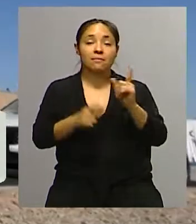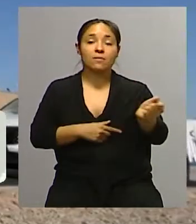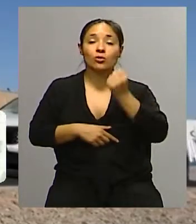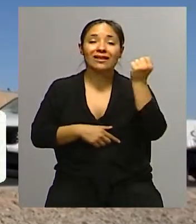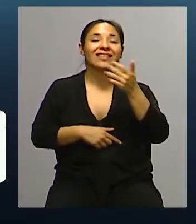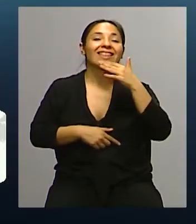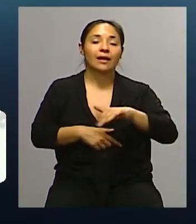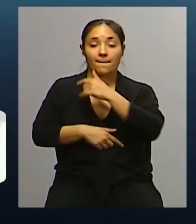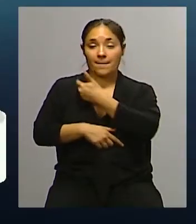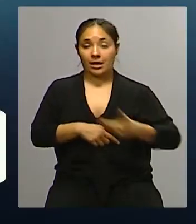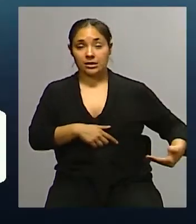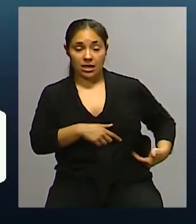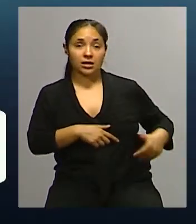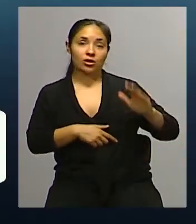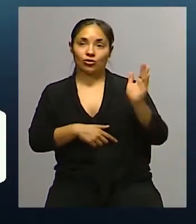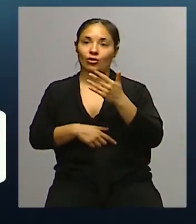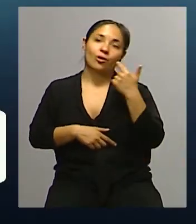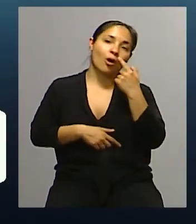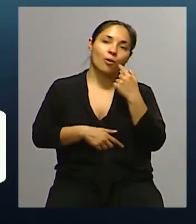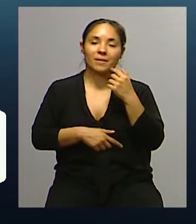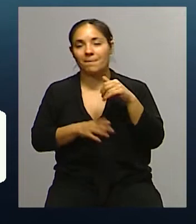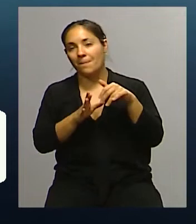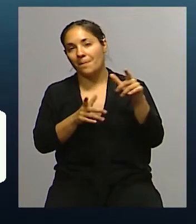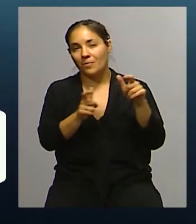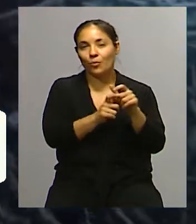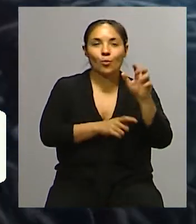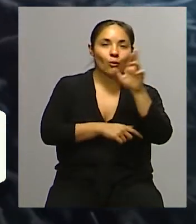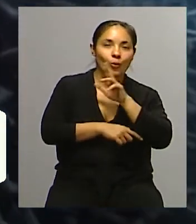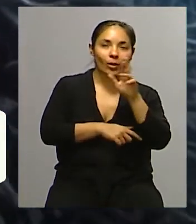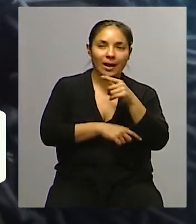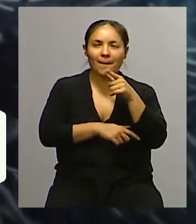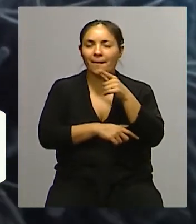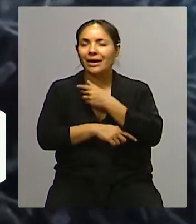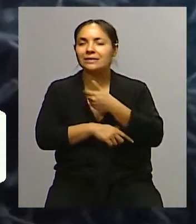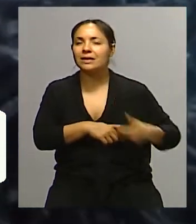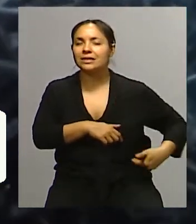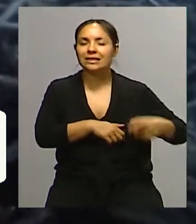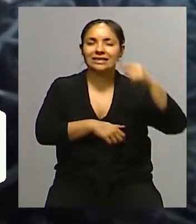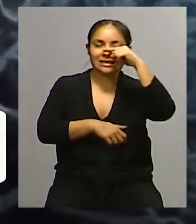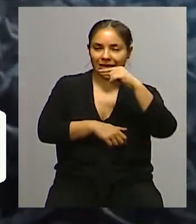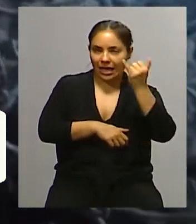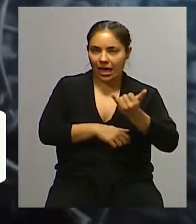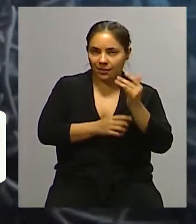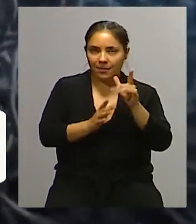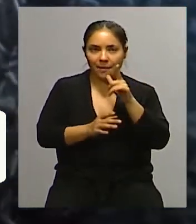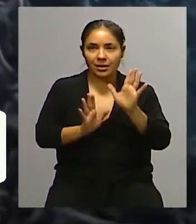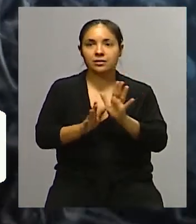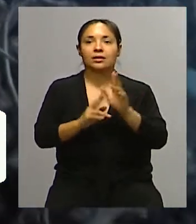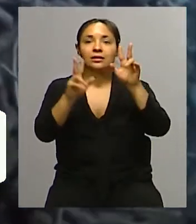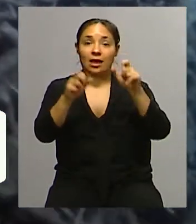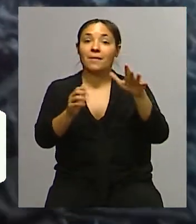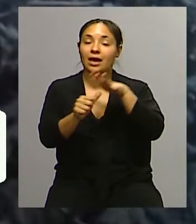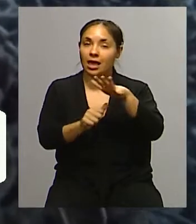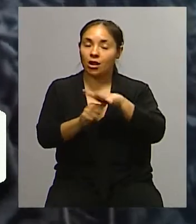presidentes y las presidentas, aunque son muy poquitas, en esta cumbre creo que solamente 7 presidentas, es un tema interesante también que charlemos el tema del